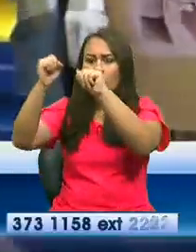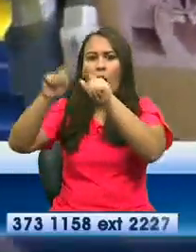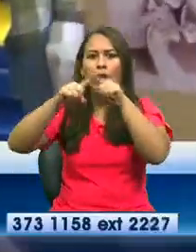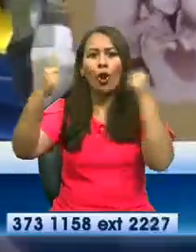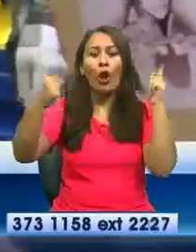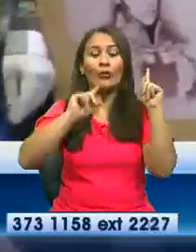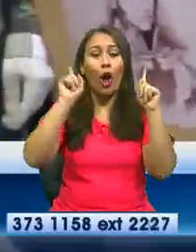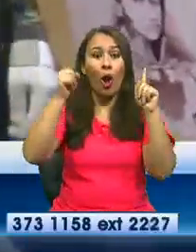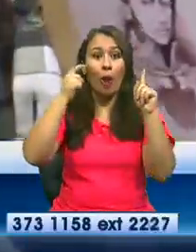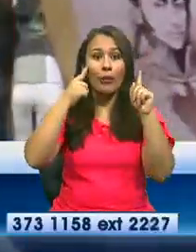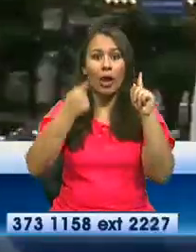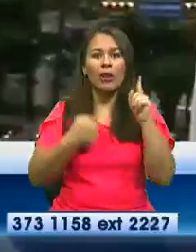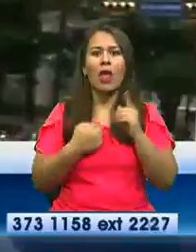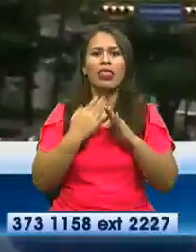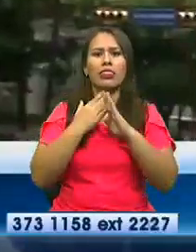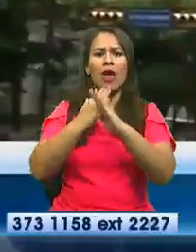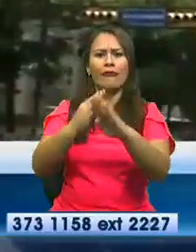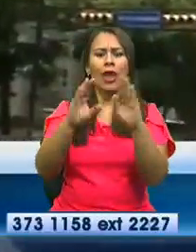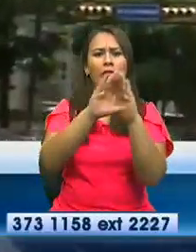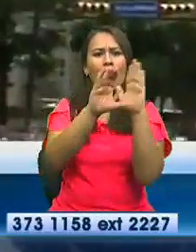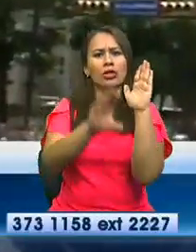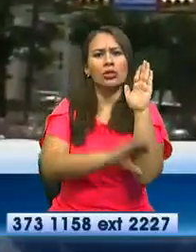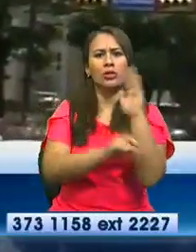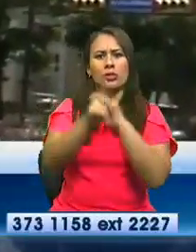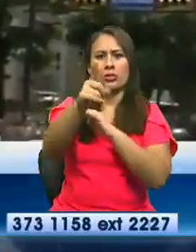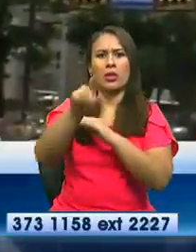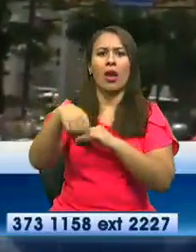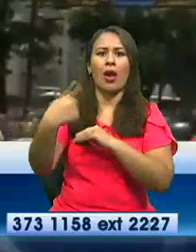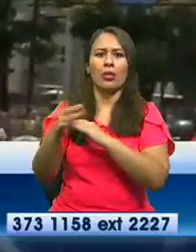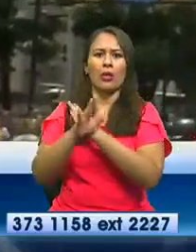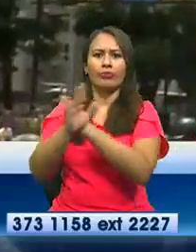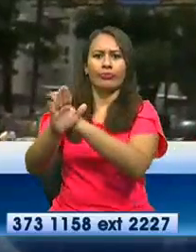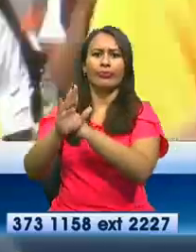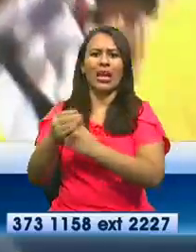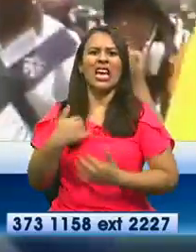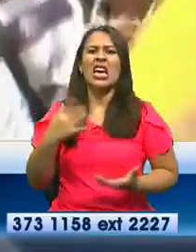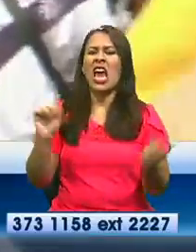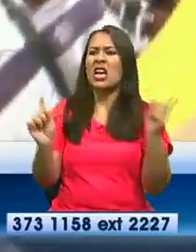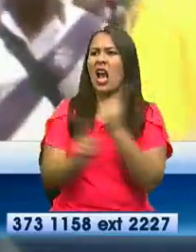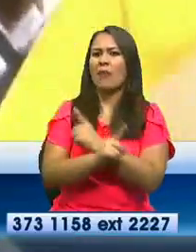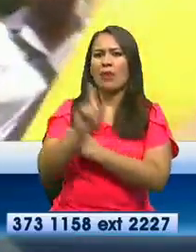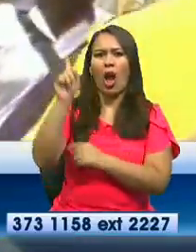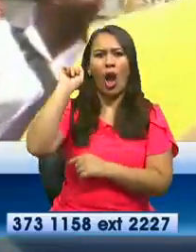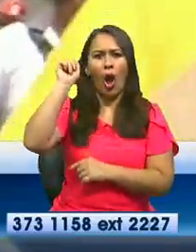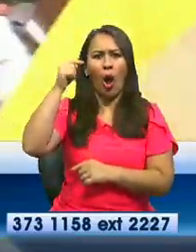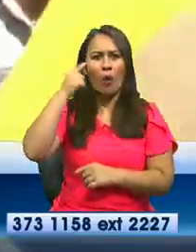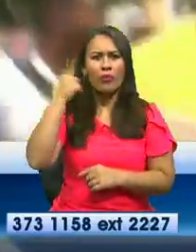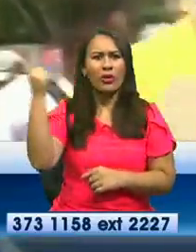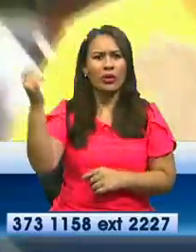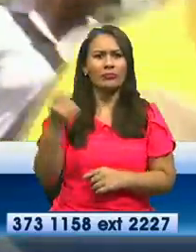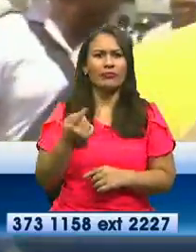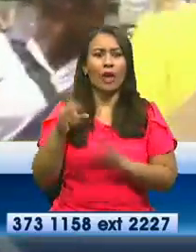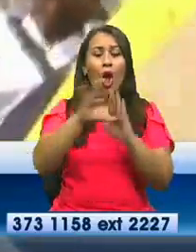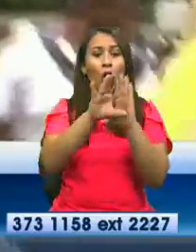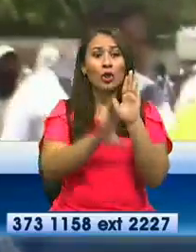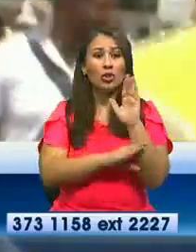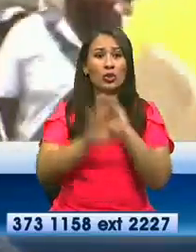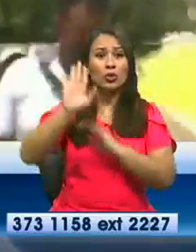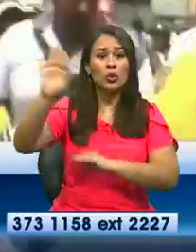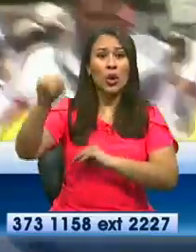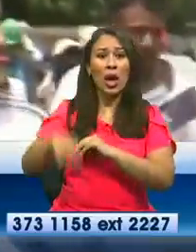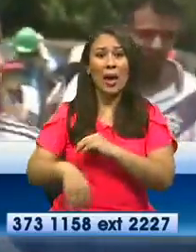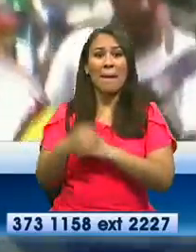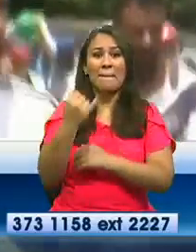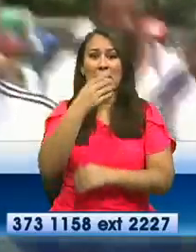en defensa de la Constitución, que el presidente Nicolás Maduro quiere ahora cambiar. La constituyente es una estafa. La constituyente es